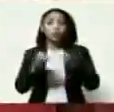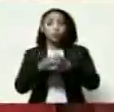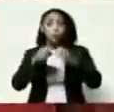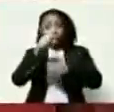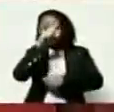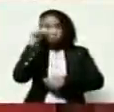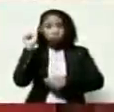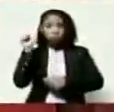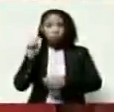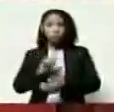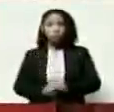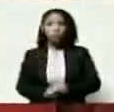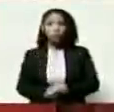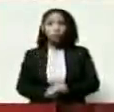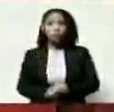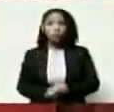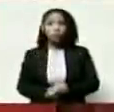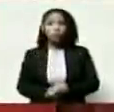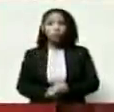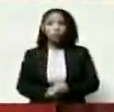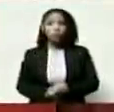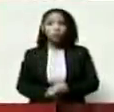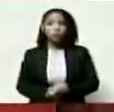Venezuela, bueno,